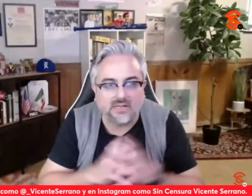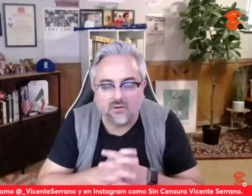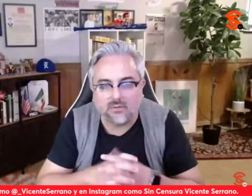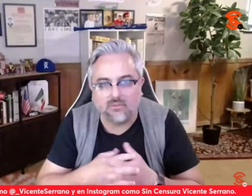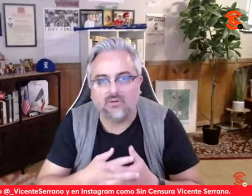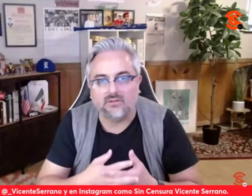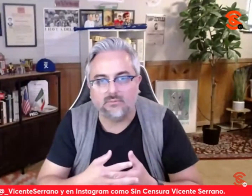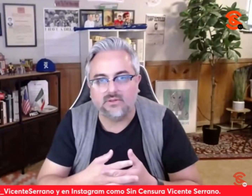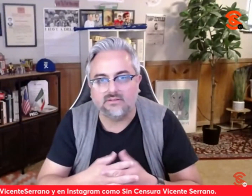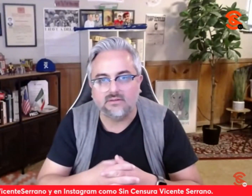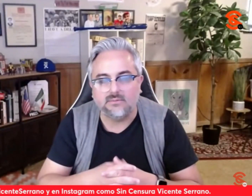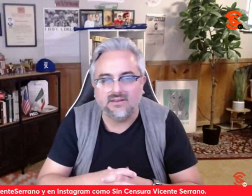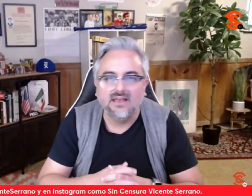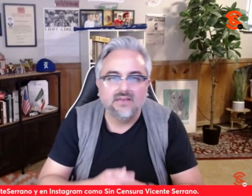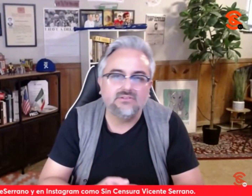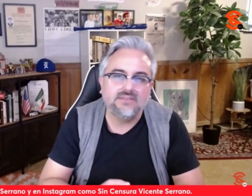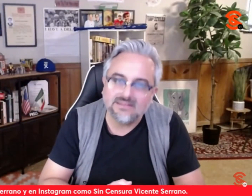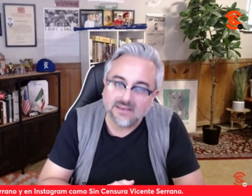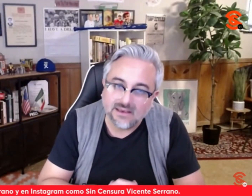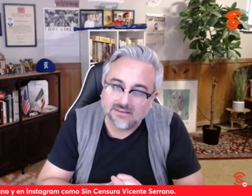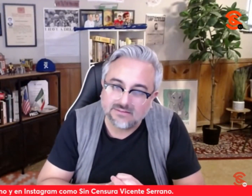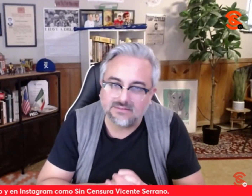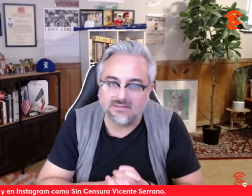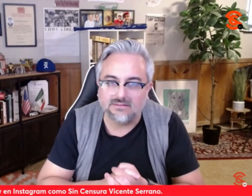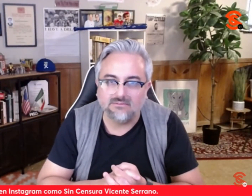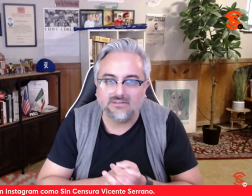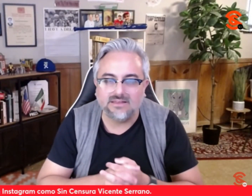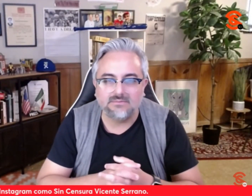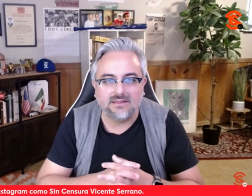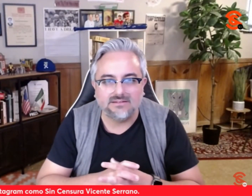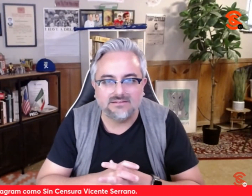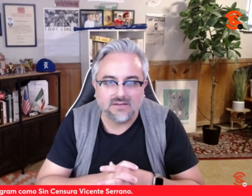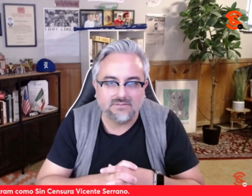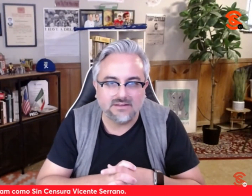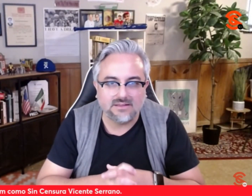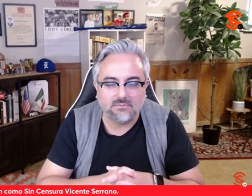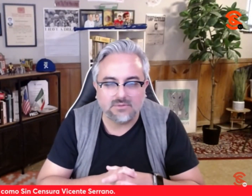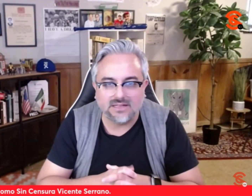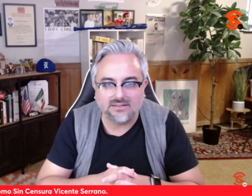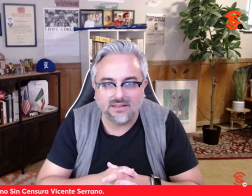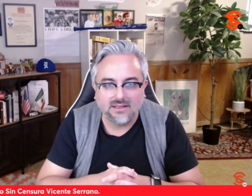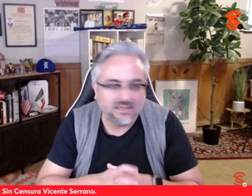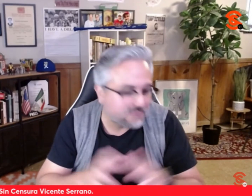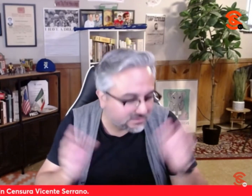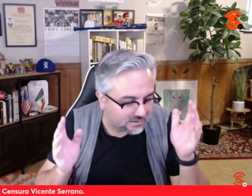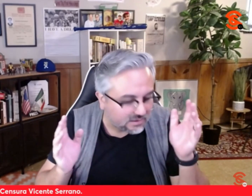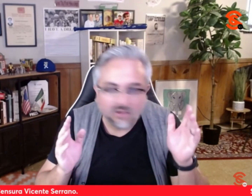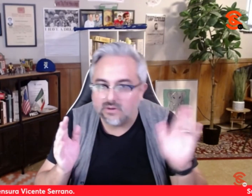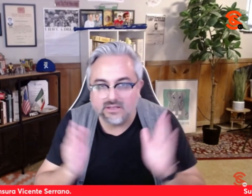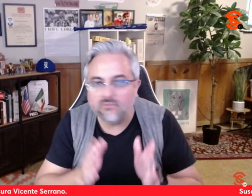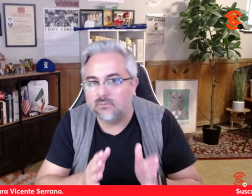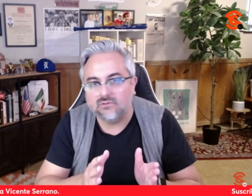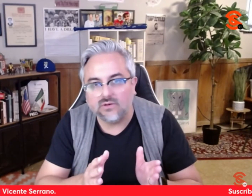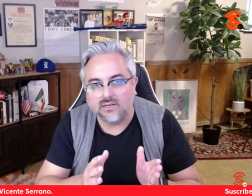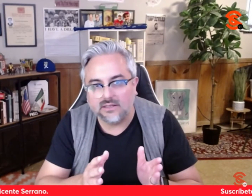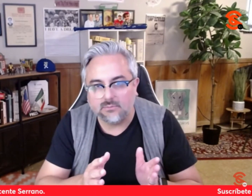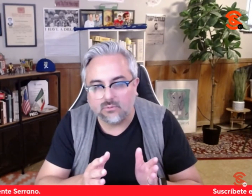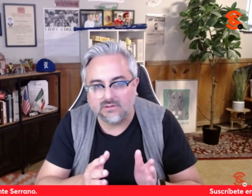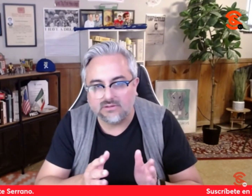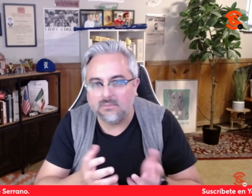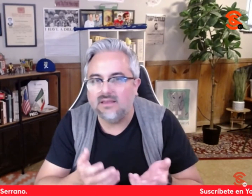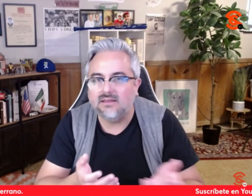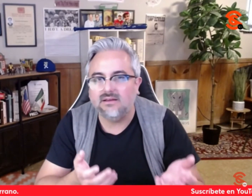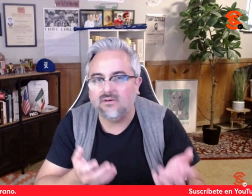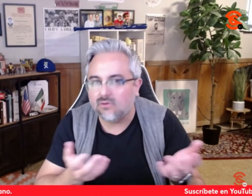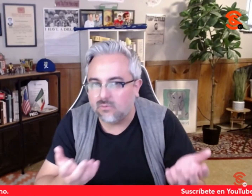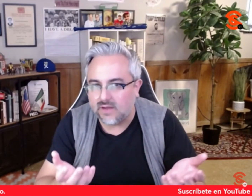muy claro, qué bueno que se puede exhibir. Si usted le llega este WhatsApp tan chafa, tan pirata, es más, cualquier información que le llegue por